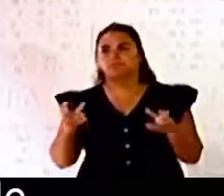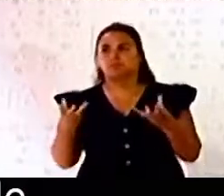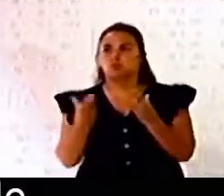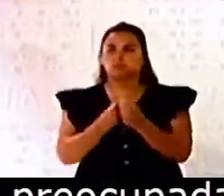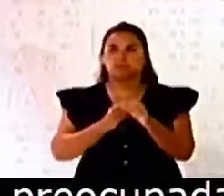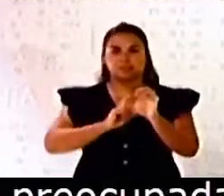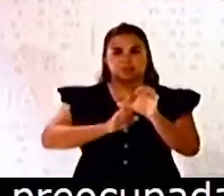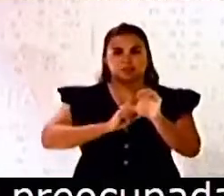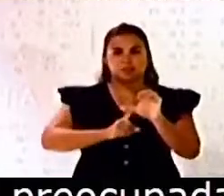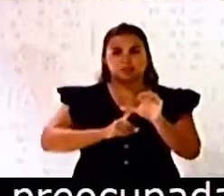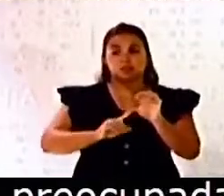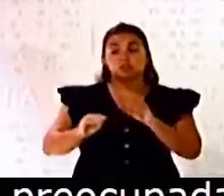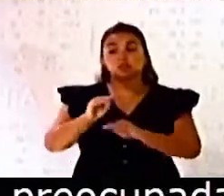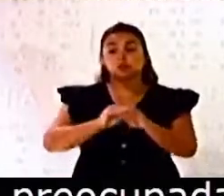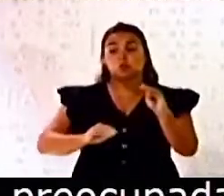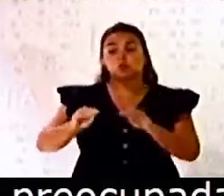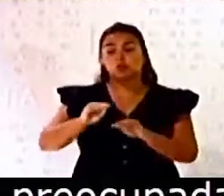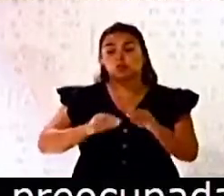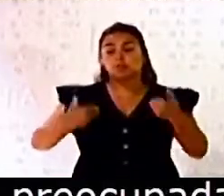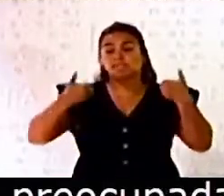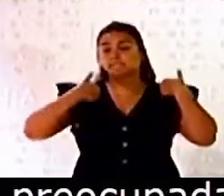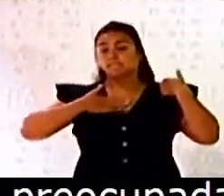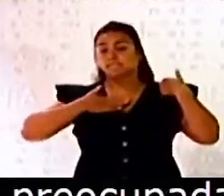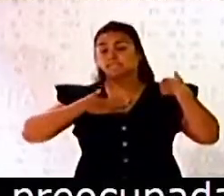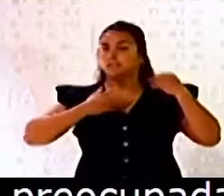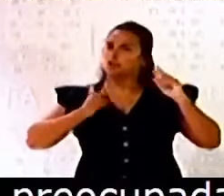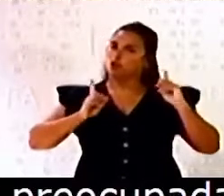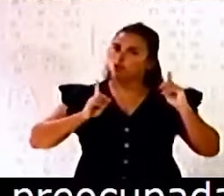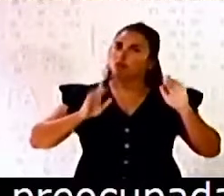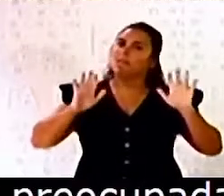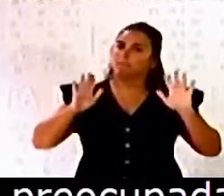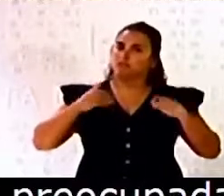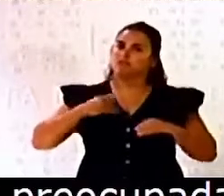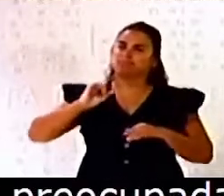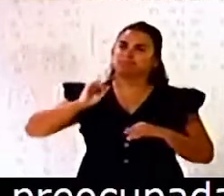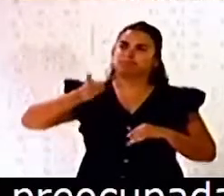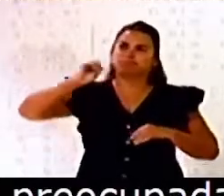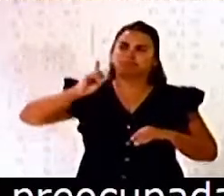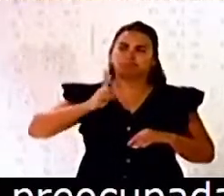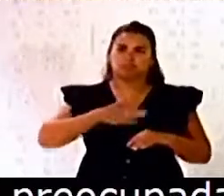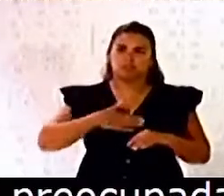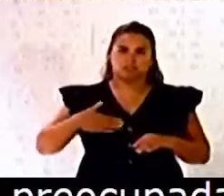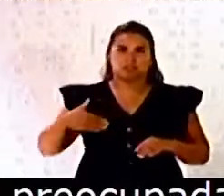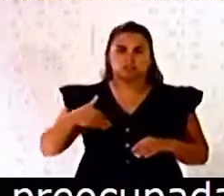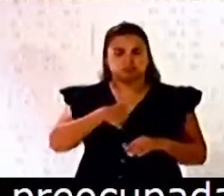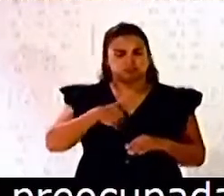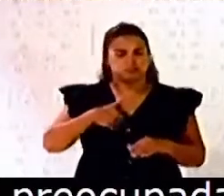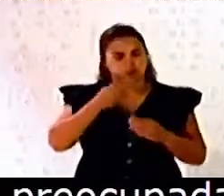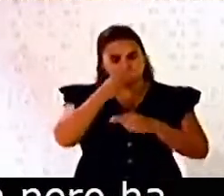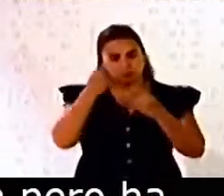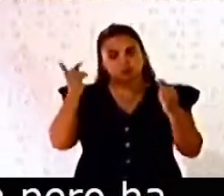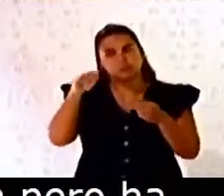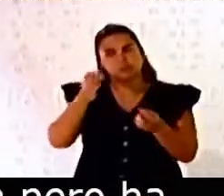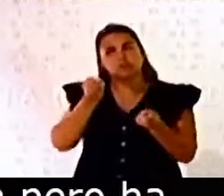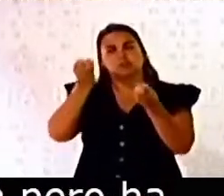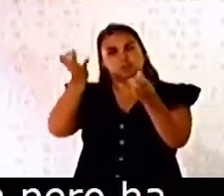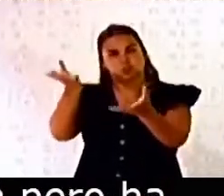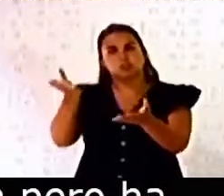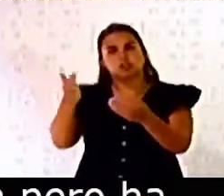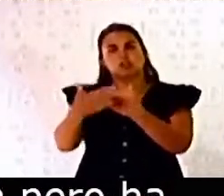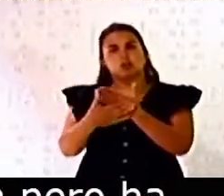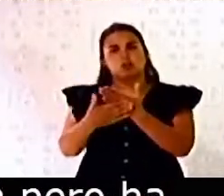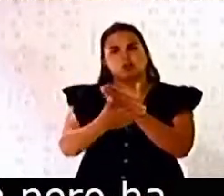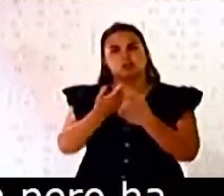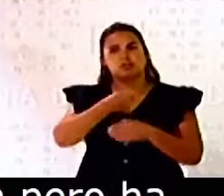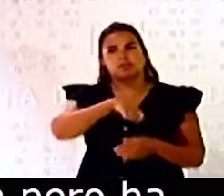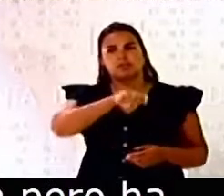Extremadura pueda arreglar en su mesa, pero la Junta de Extremadura ha marcado su posición públicamente y también se la ha hecho saber al Gobierno